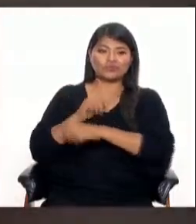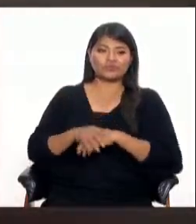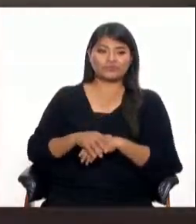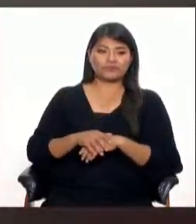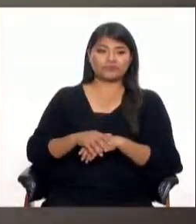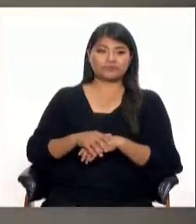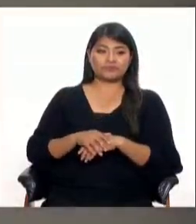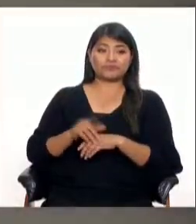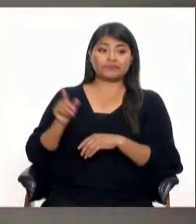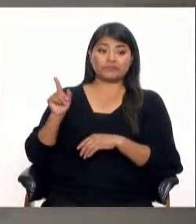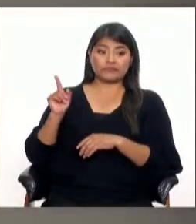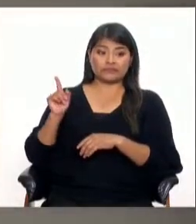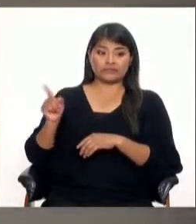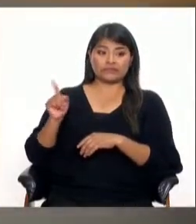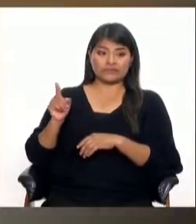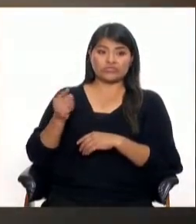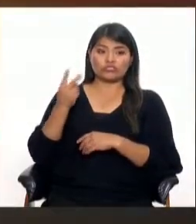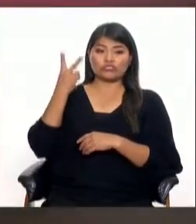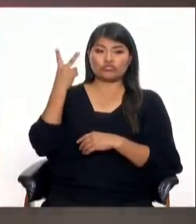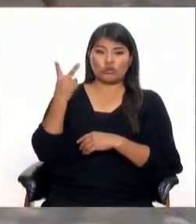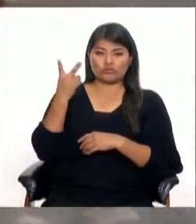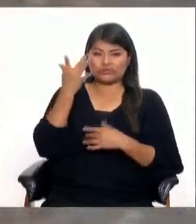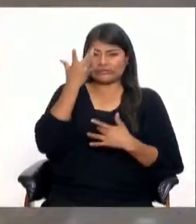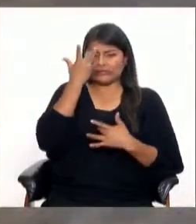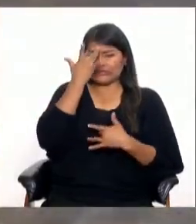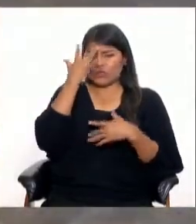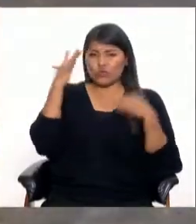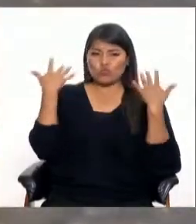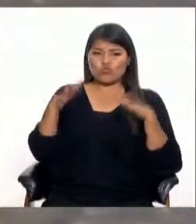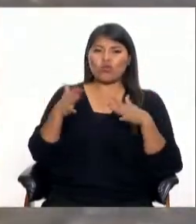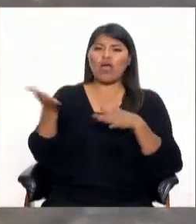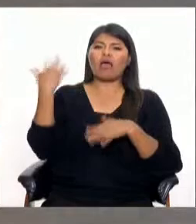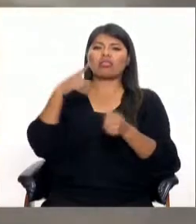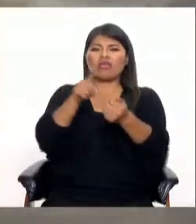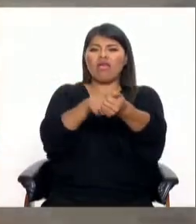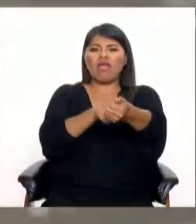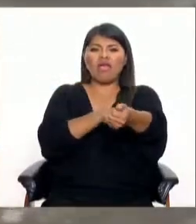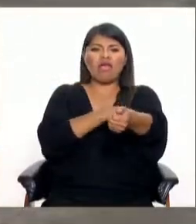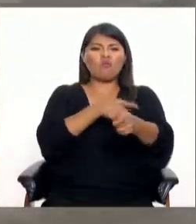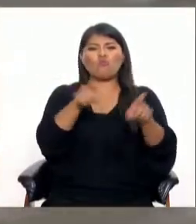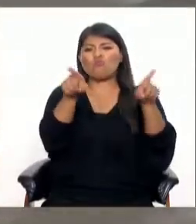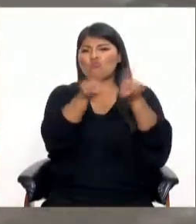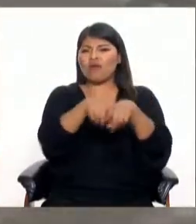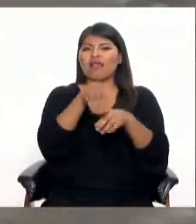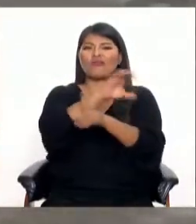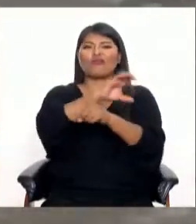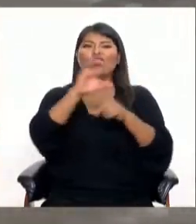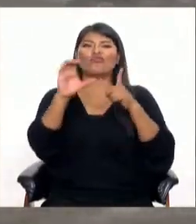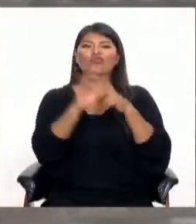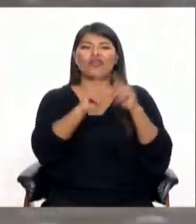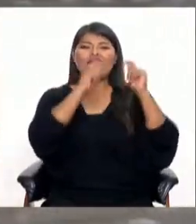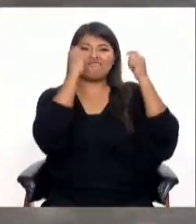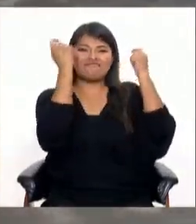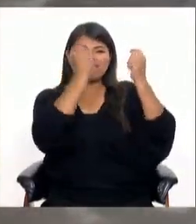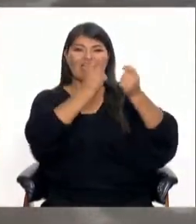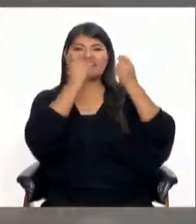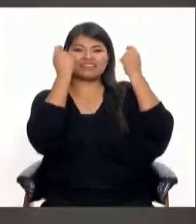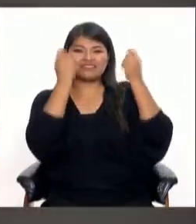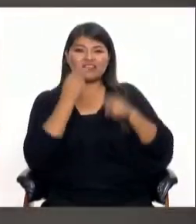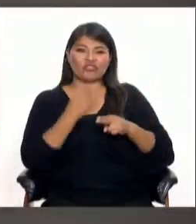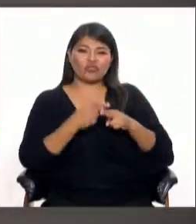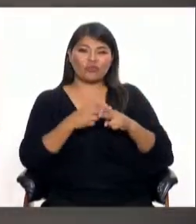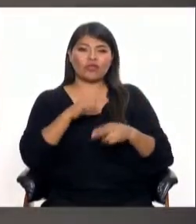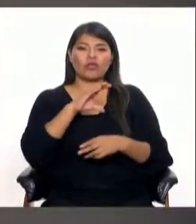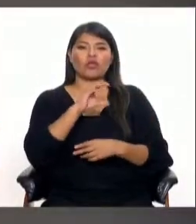En esta región se registraron 2 heridos de gravedad durante una tradicional corrida de toros por la fiesta patronal de Conchopata en honor